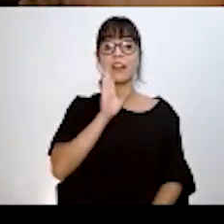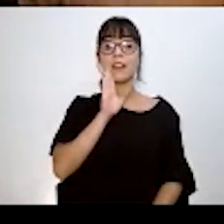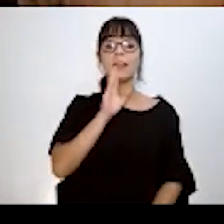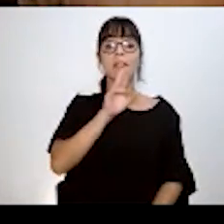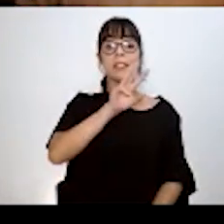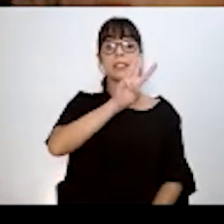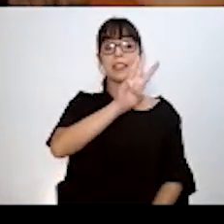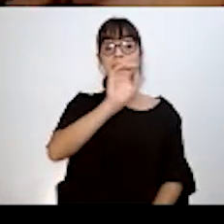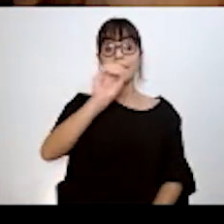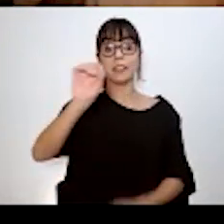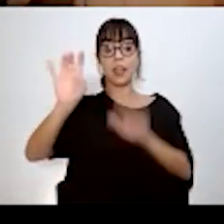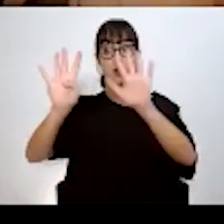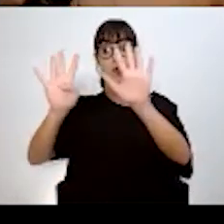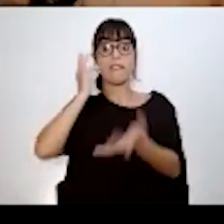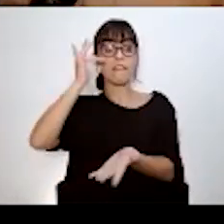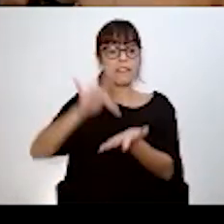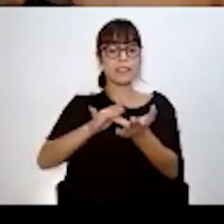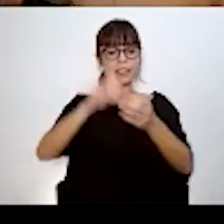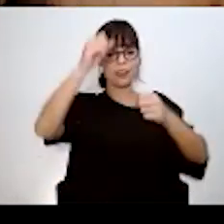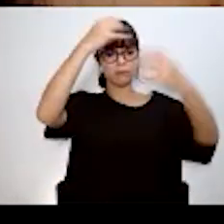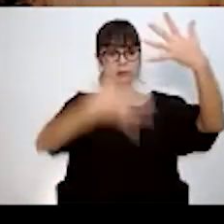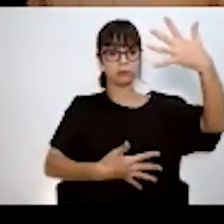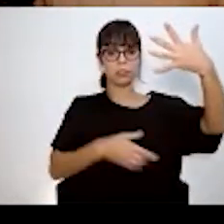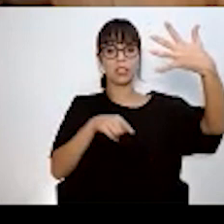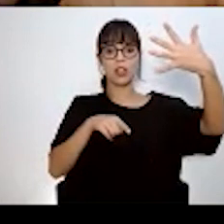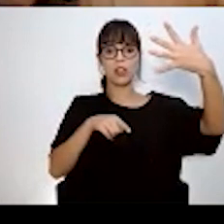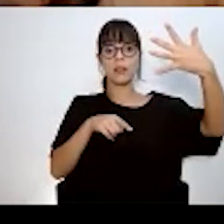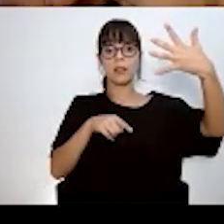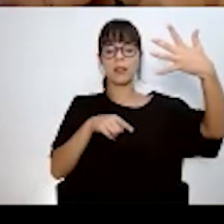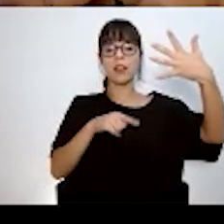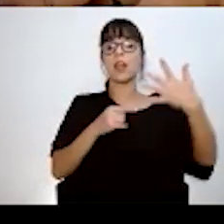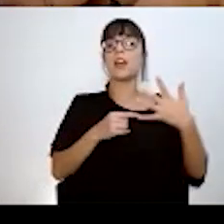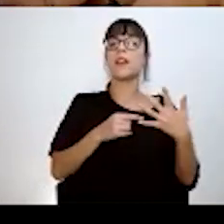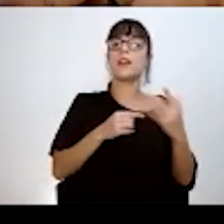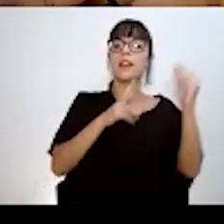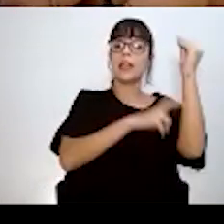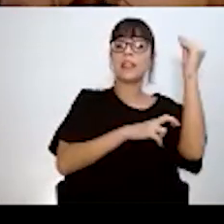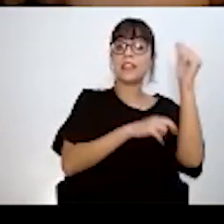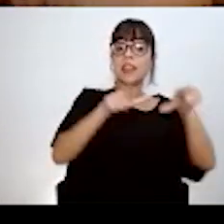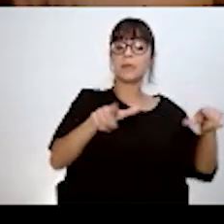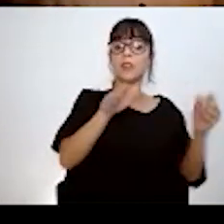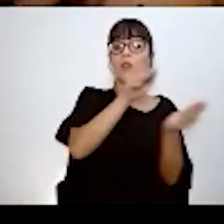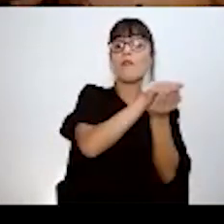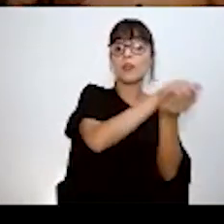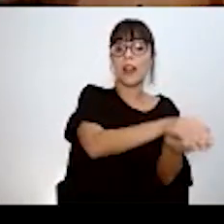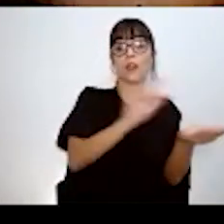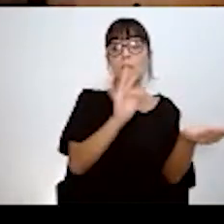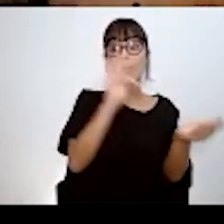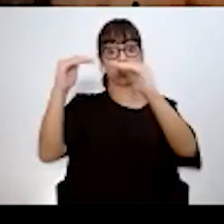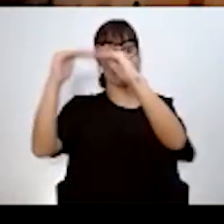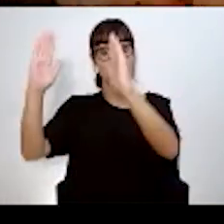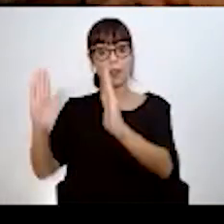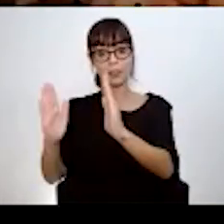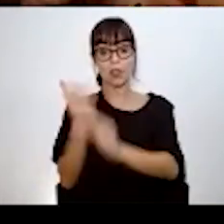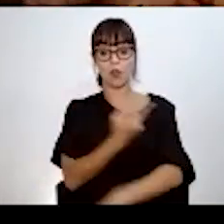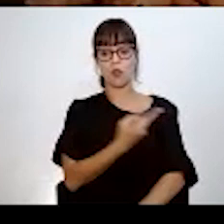309 fechas, procedentes además de yacimientos no solamente funerarios, sino también domésticos, si las ponemos todas juntas y juntamos toda